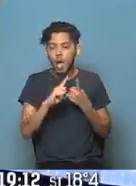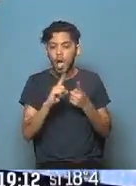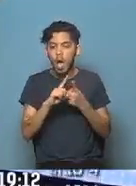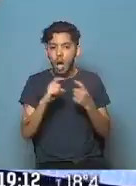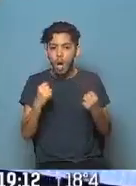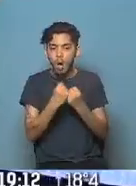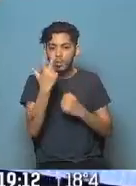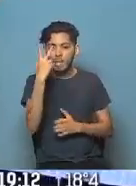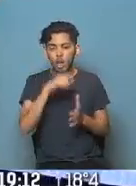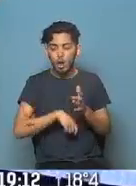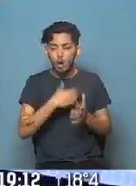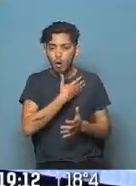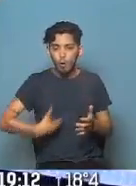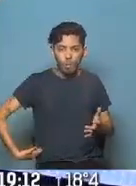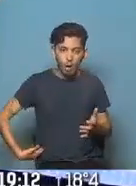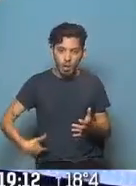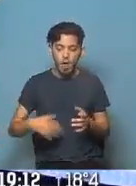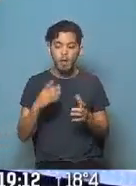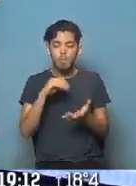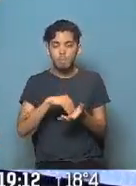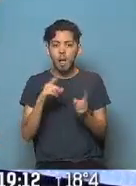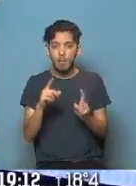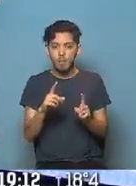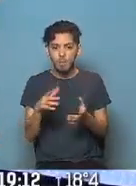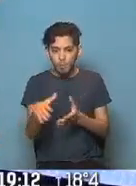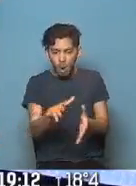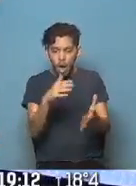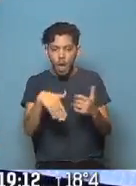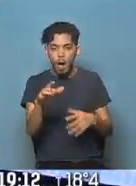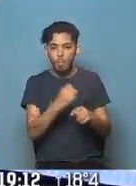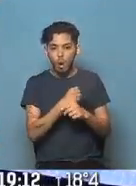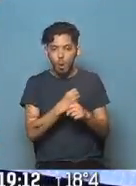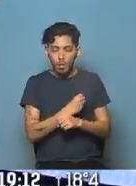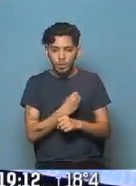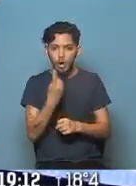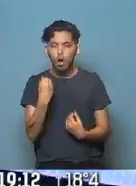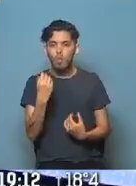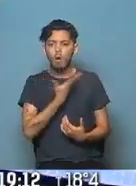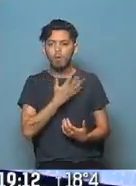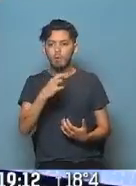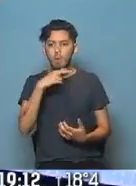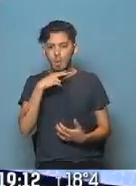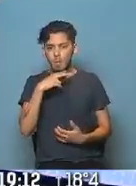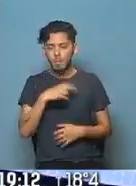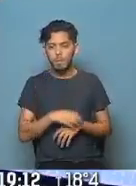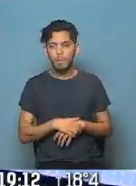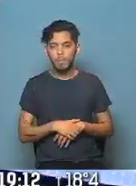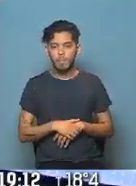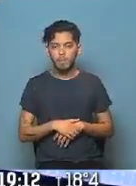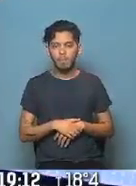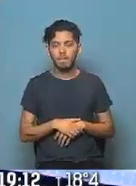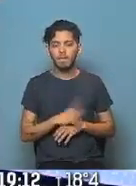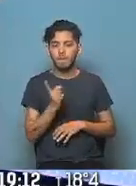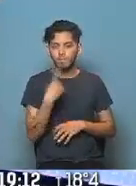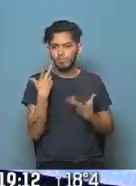gobernadores más firmaron el preacuerdo, pareciera que se dirige hacia una aprobación. ¿Cuál va a ser la postura del Frente para la Victoria? Nosotros